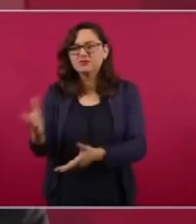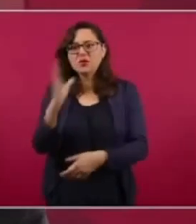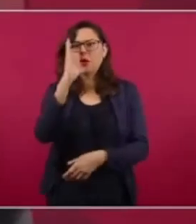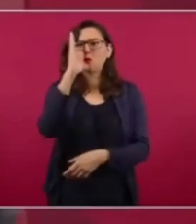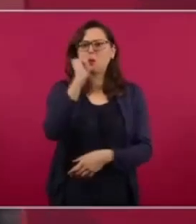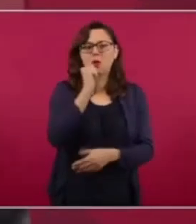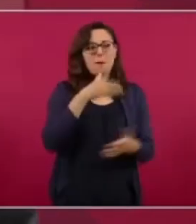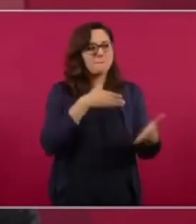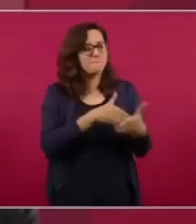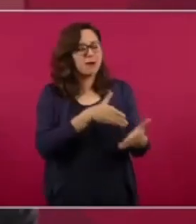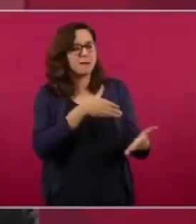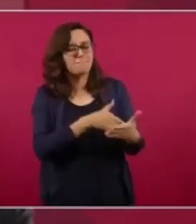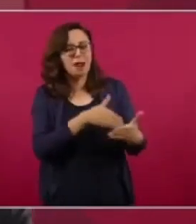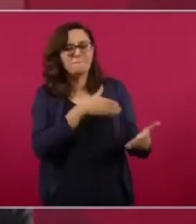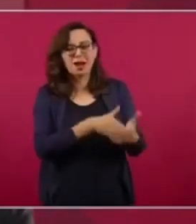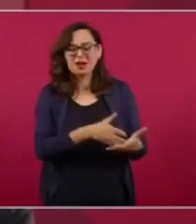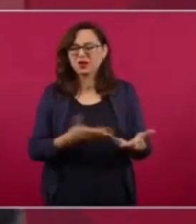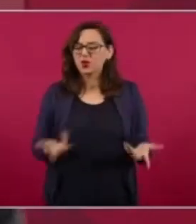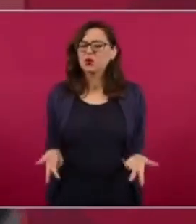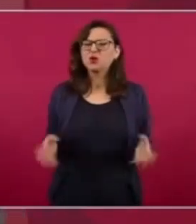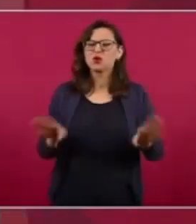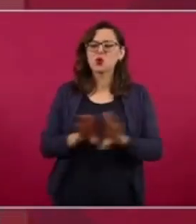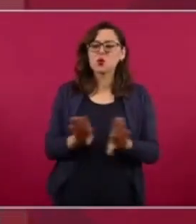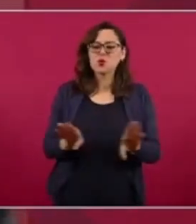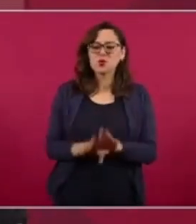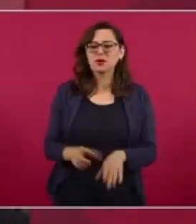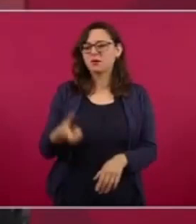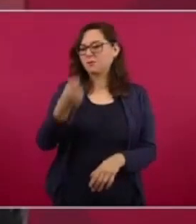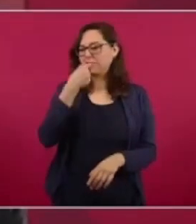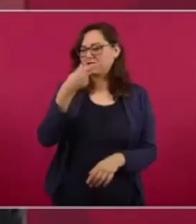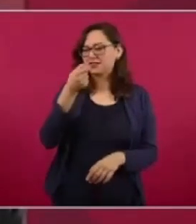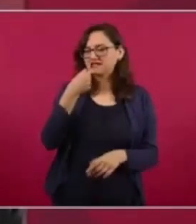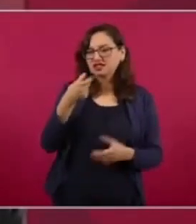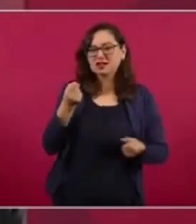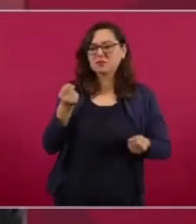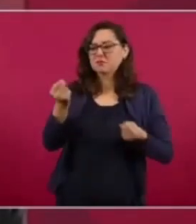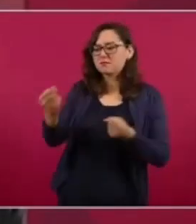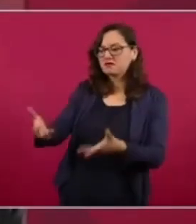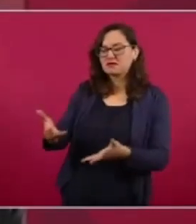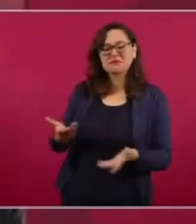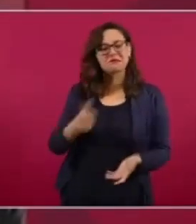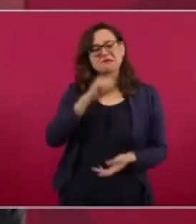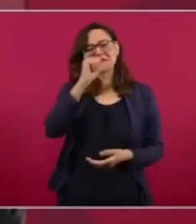al pueblo cubano, que impide que lleguen las medicinas?